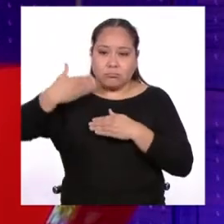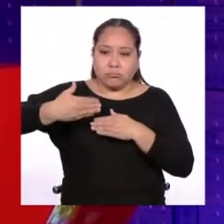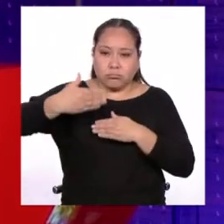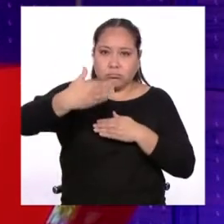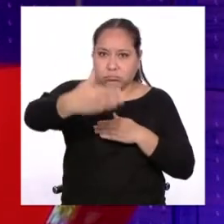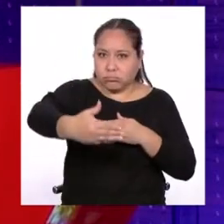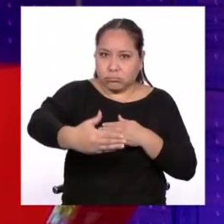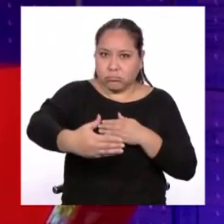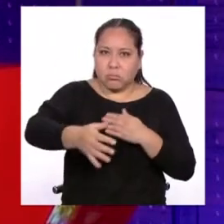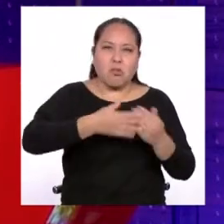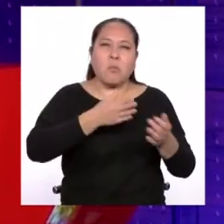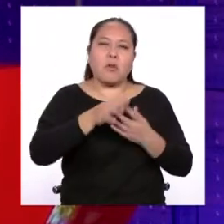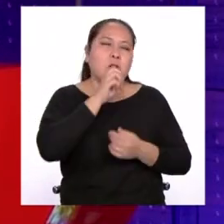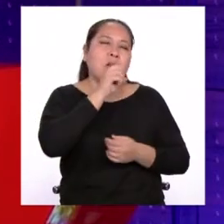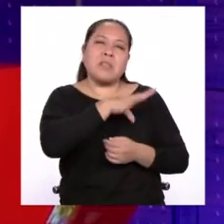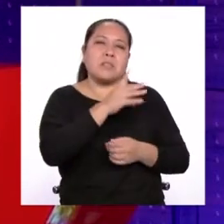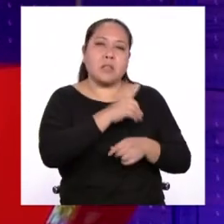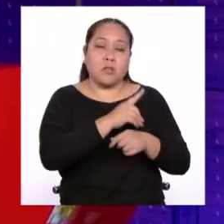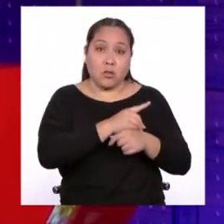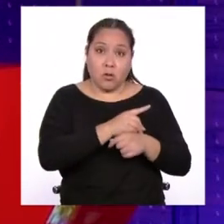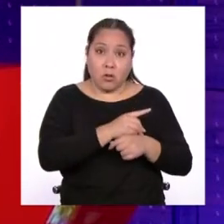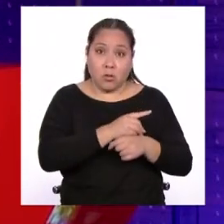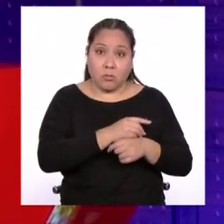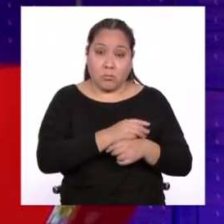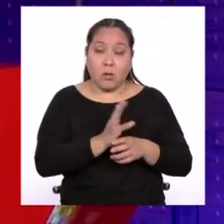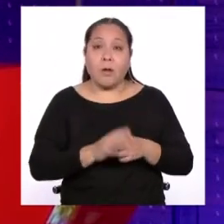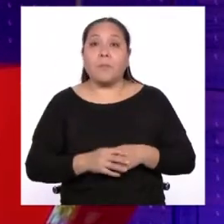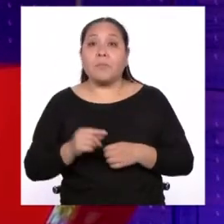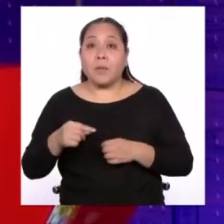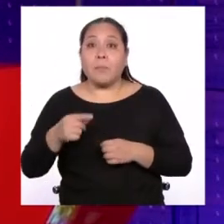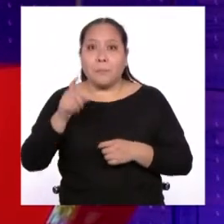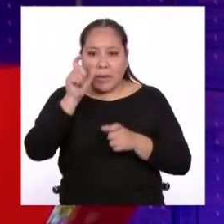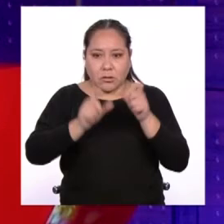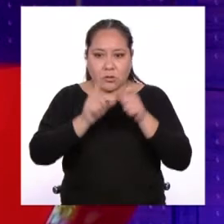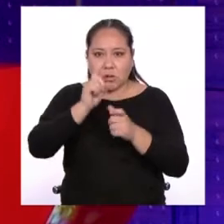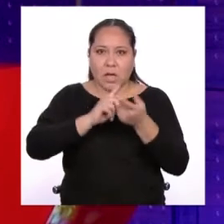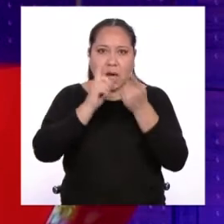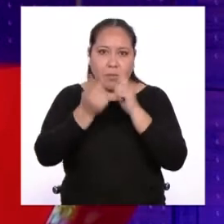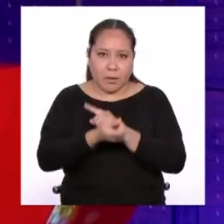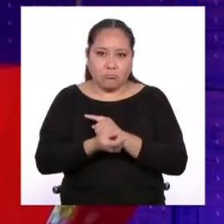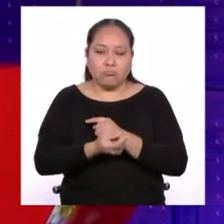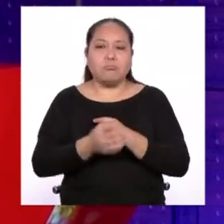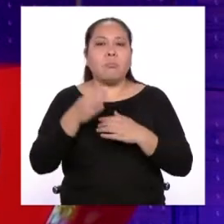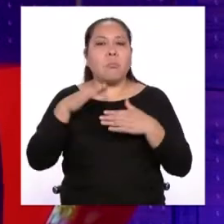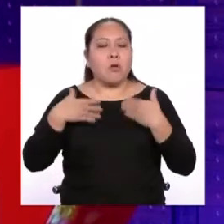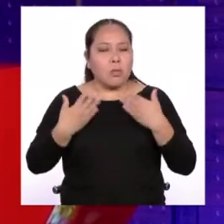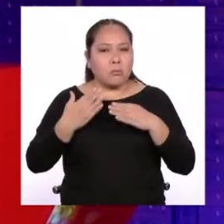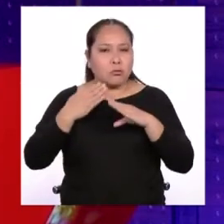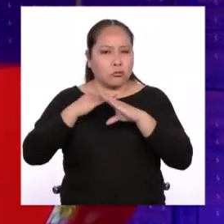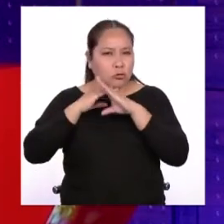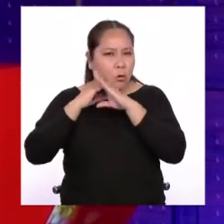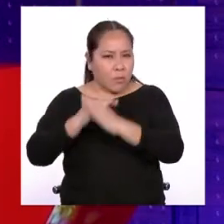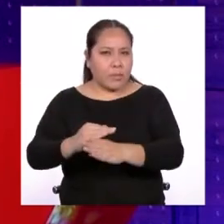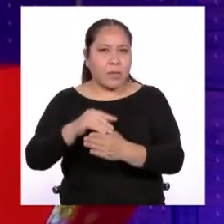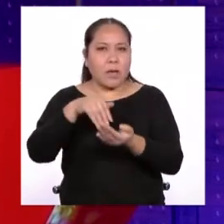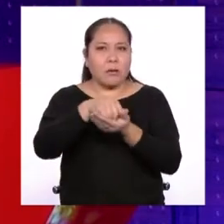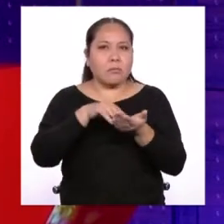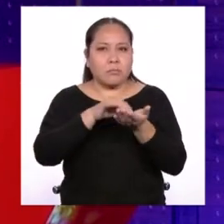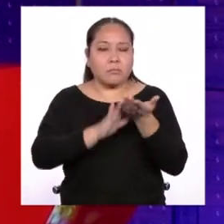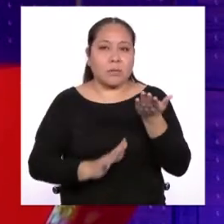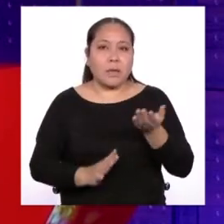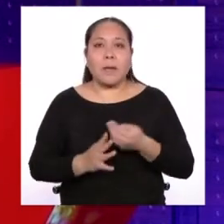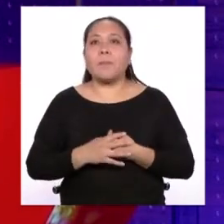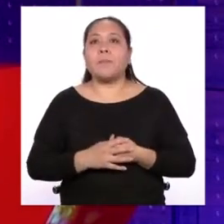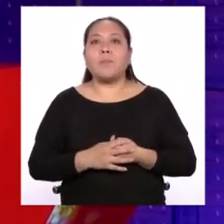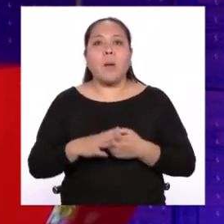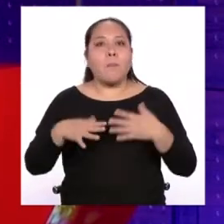órdenes médicas, con seguridad podemos combatir la anemia en corto tiempo. Podemos ganarle la guerra